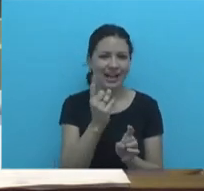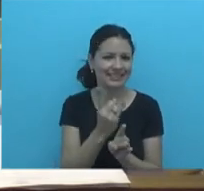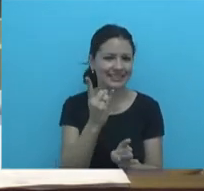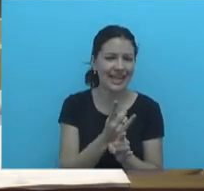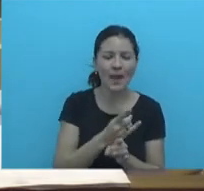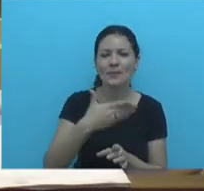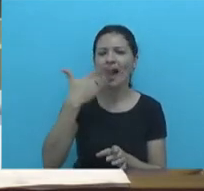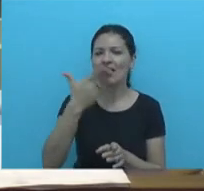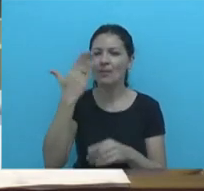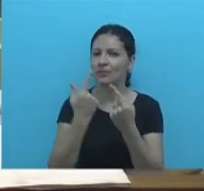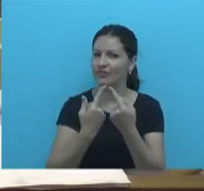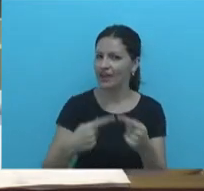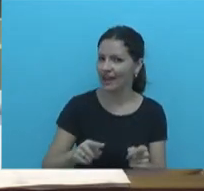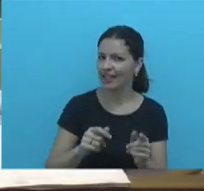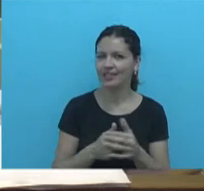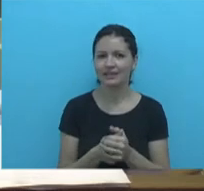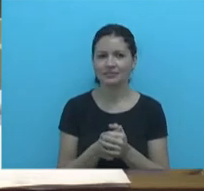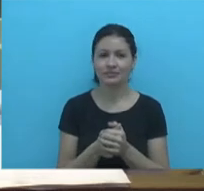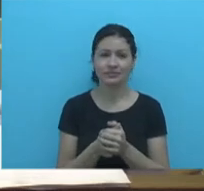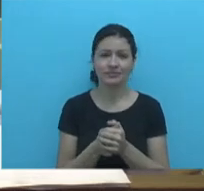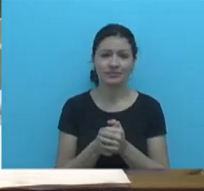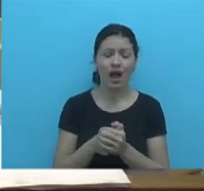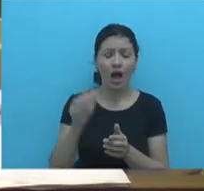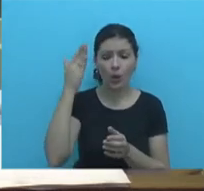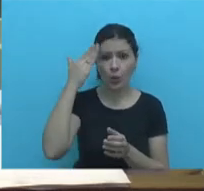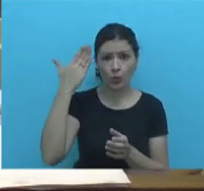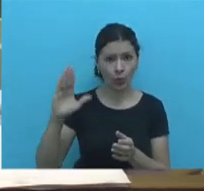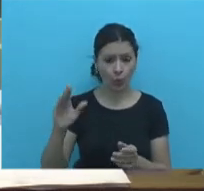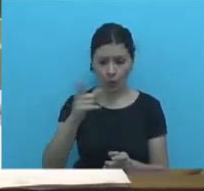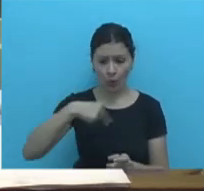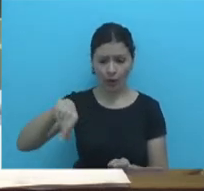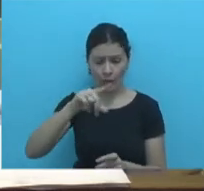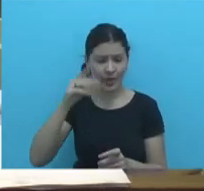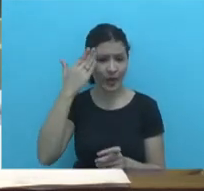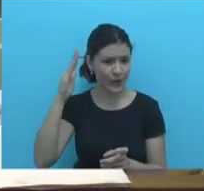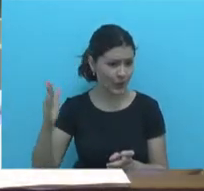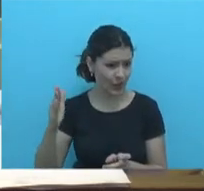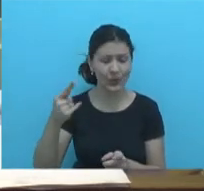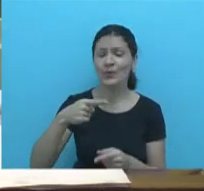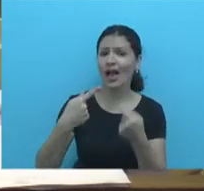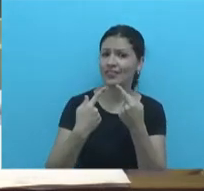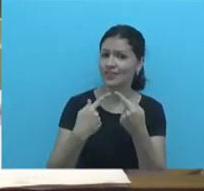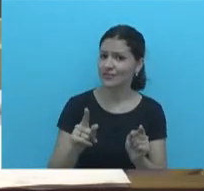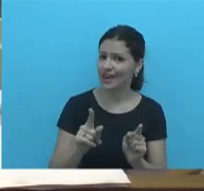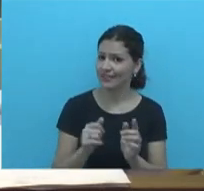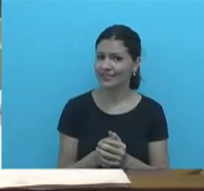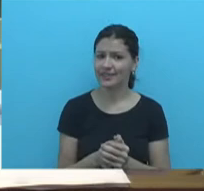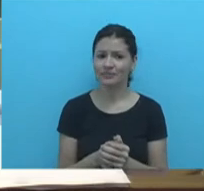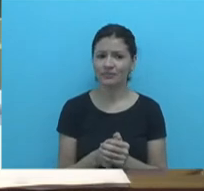hablamos diferente, provenimos de una cultura, si se quiere, más allá de la extensa geografía que es